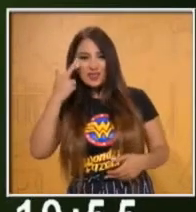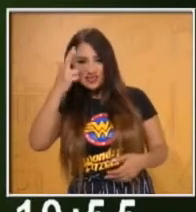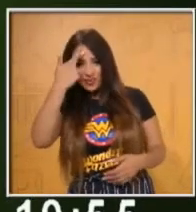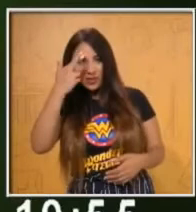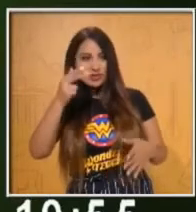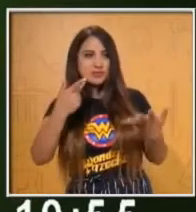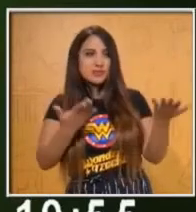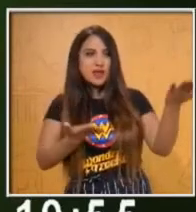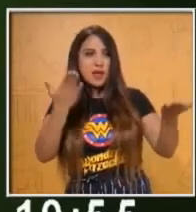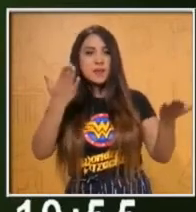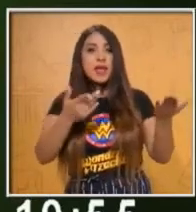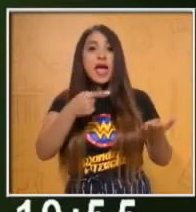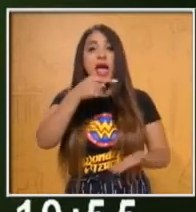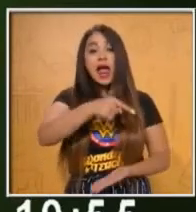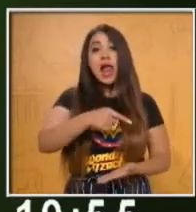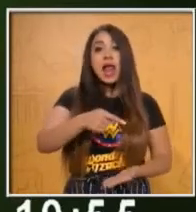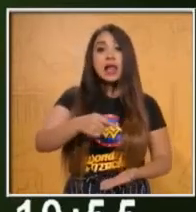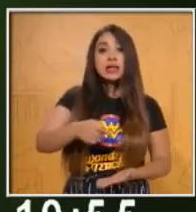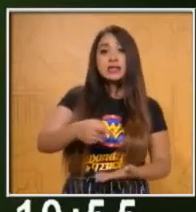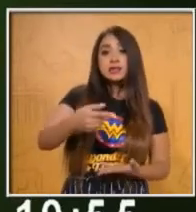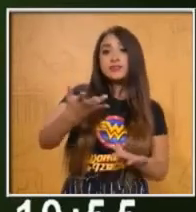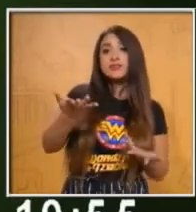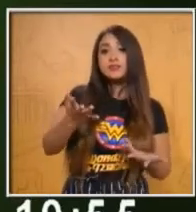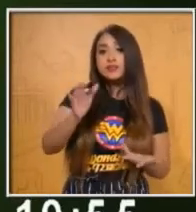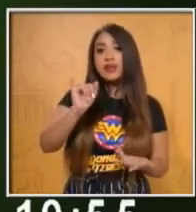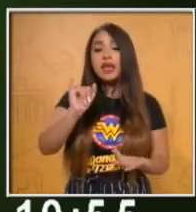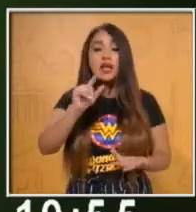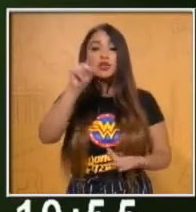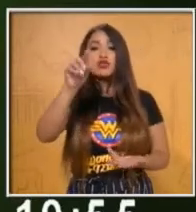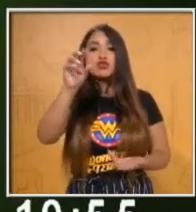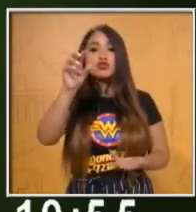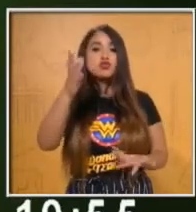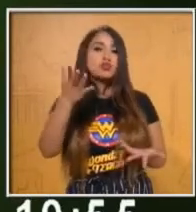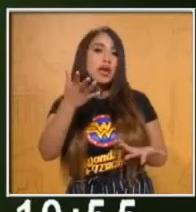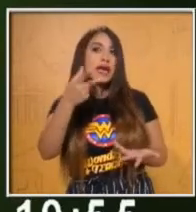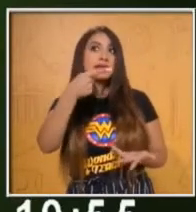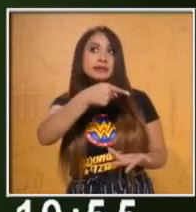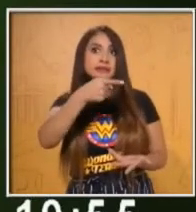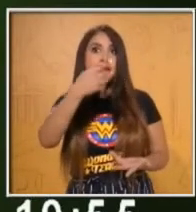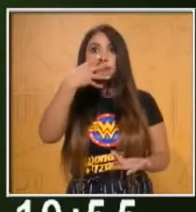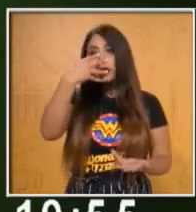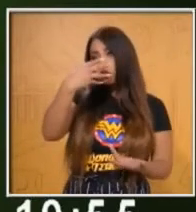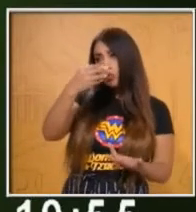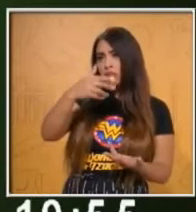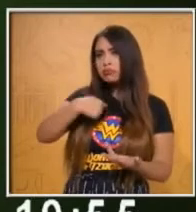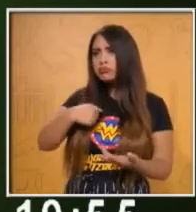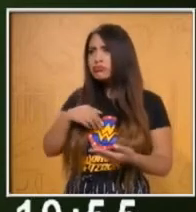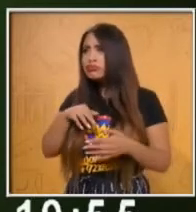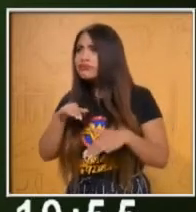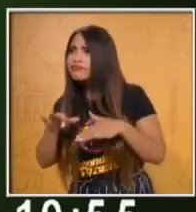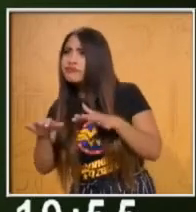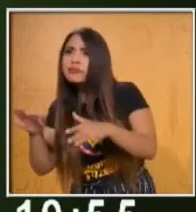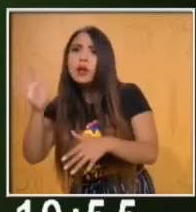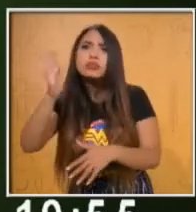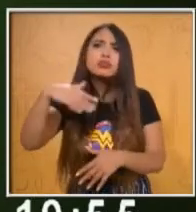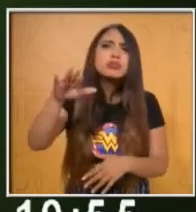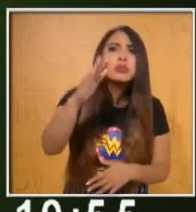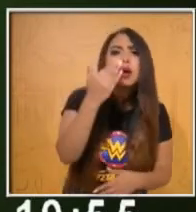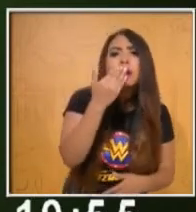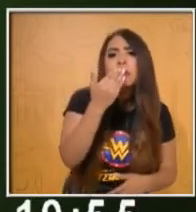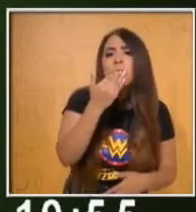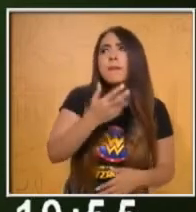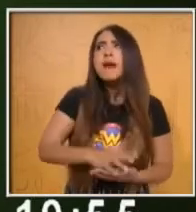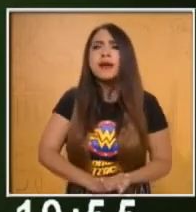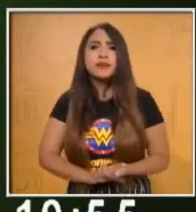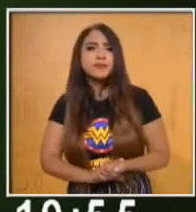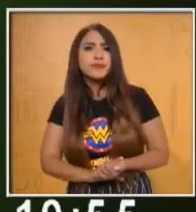lectura. La zorra y el cuervo. La zorra salió un día de su casa para buscar qué comer. Era mediodía y